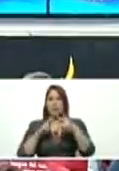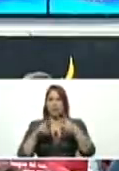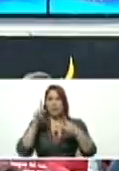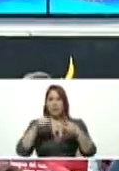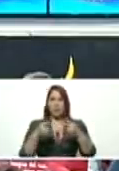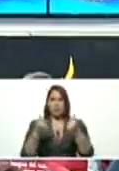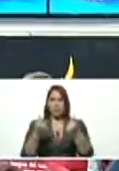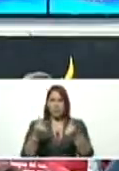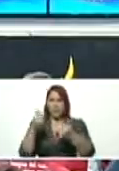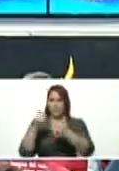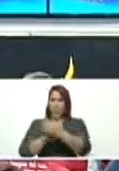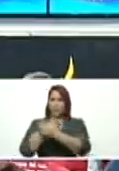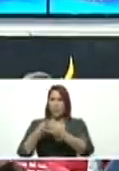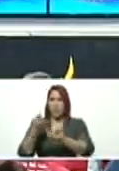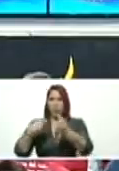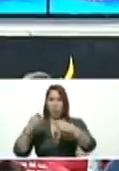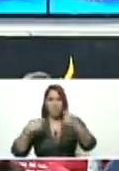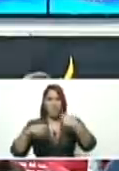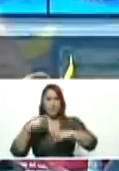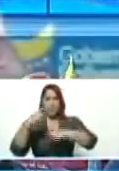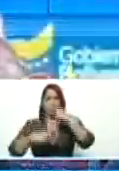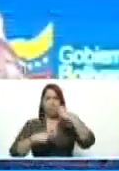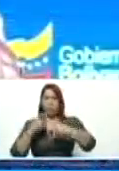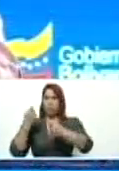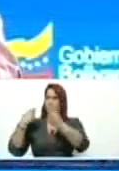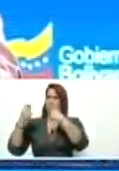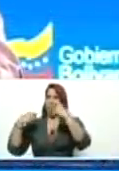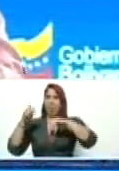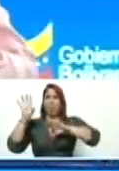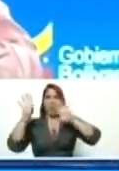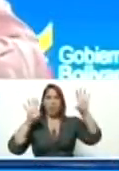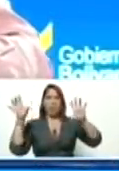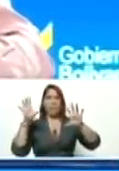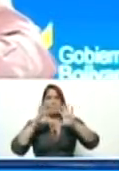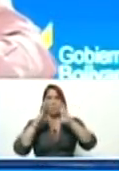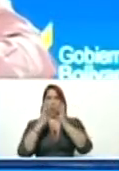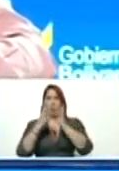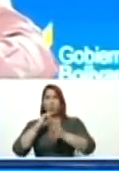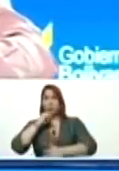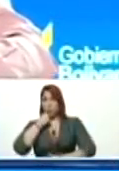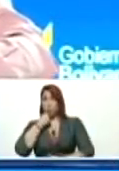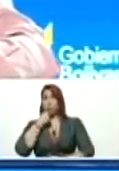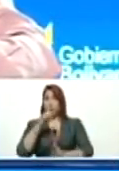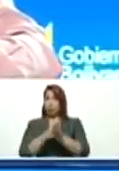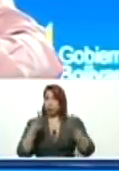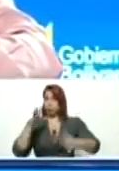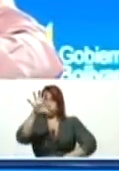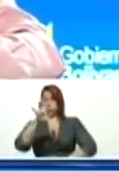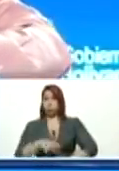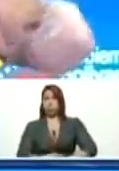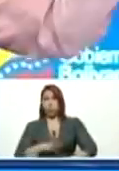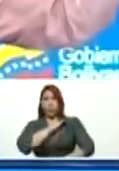prohibirle el comercio de sus productos al exterior rusia una superpotencia